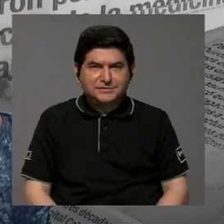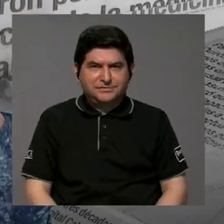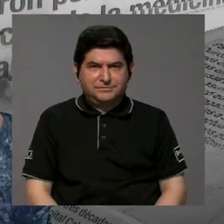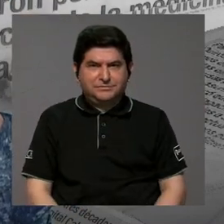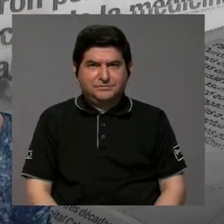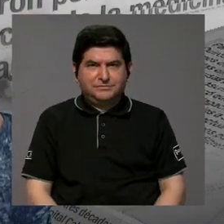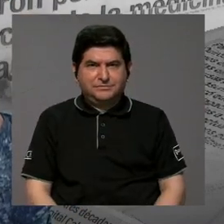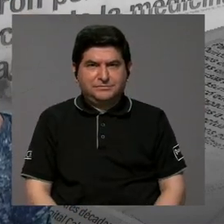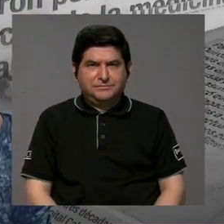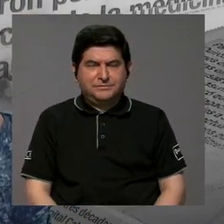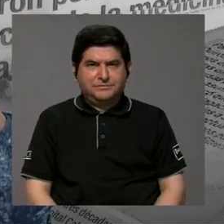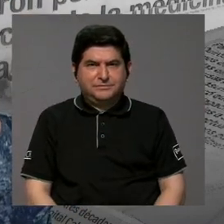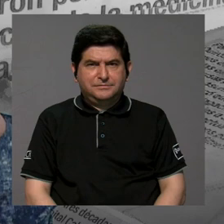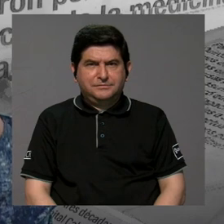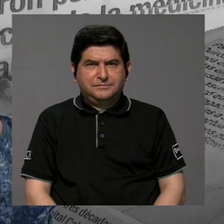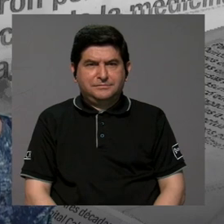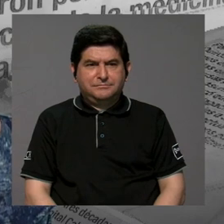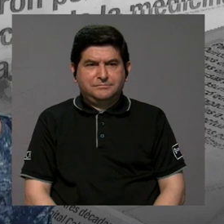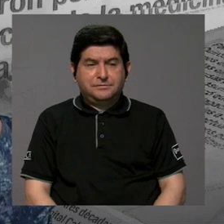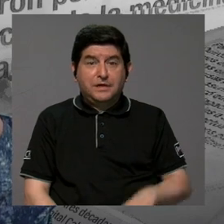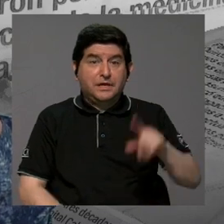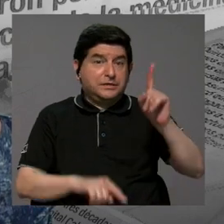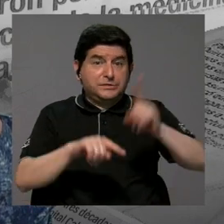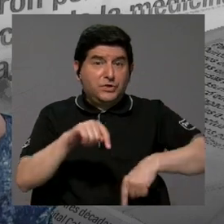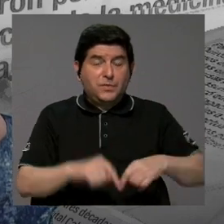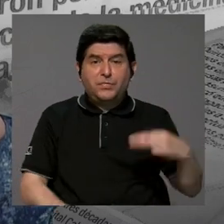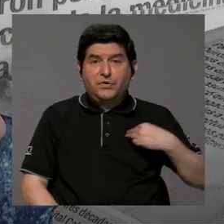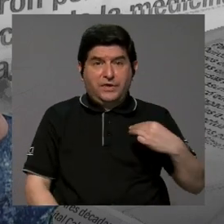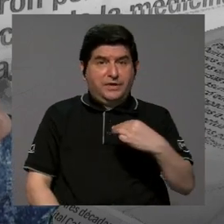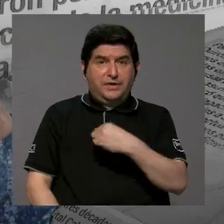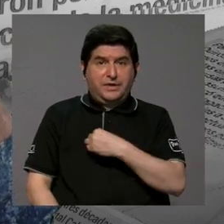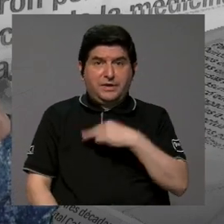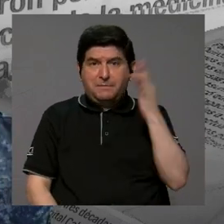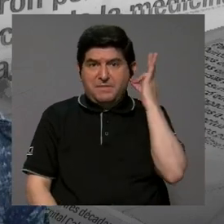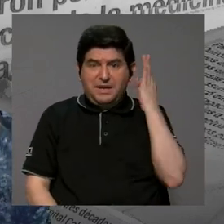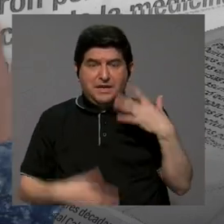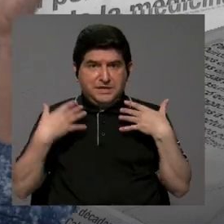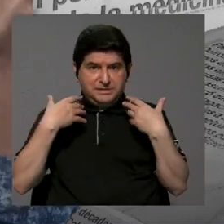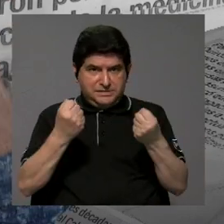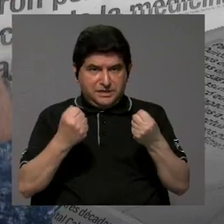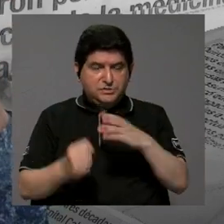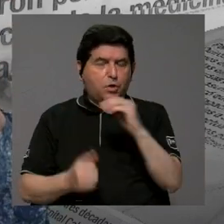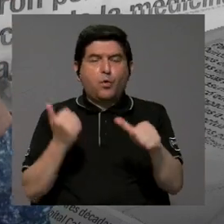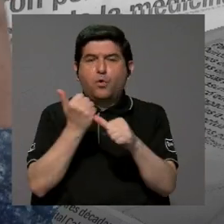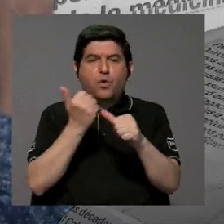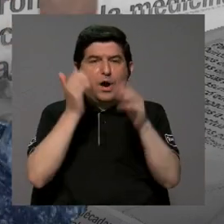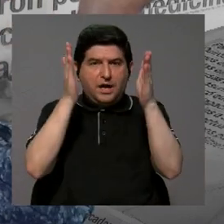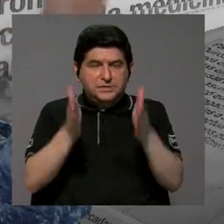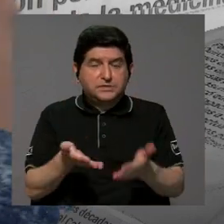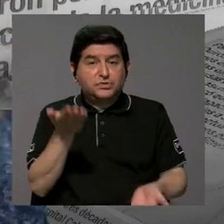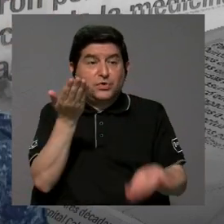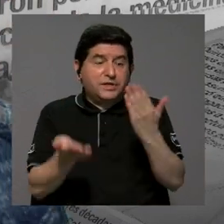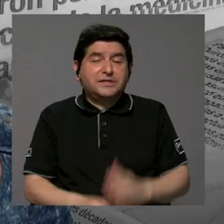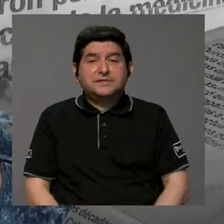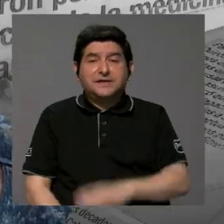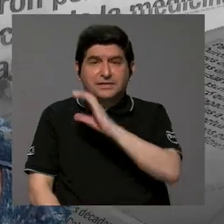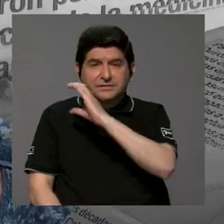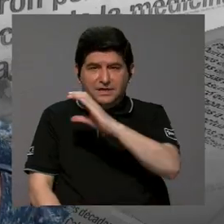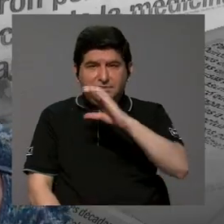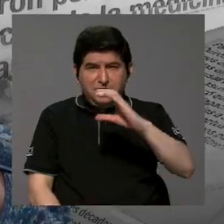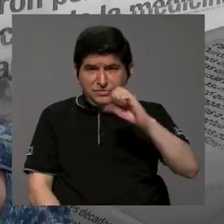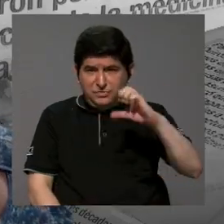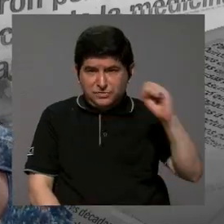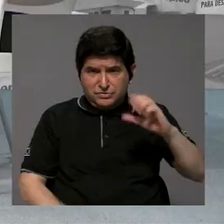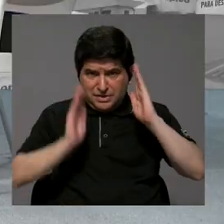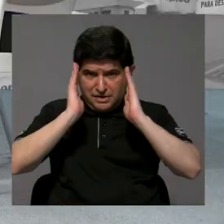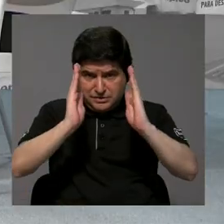sea en el Ministerio de Salud, por parte de la ministra o de asesores, etcétera, sea en la Caja del Seguro